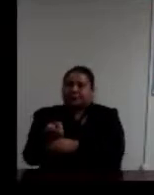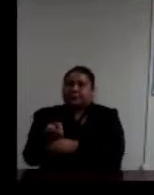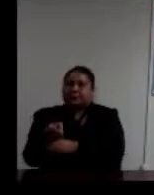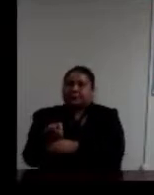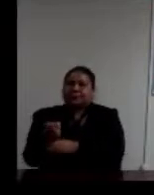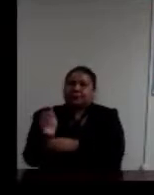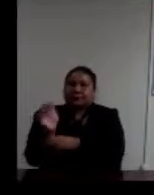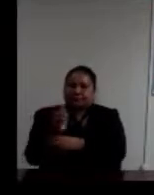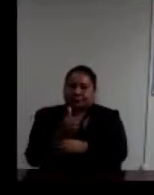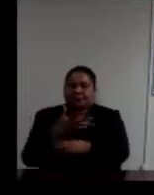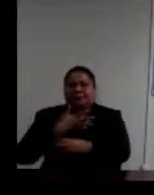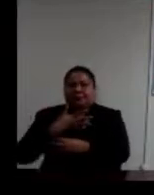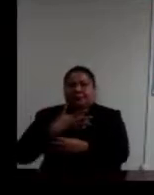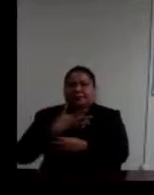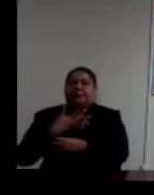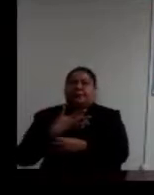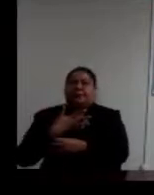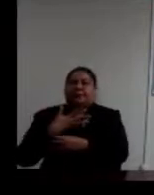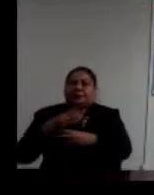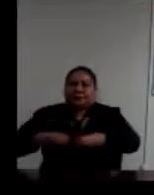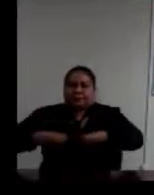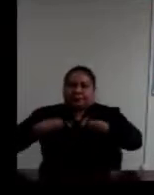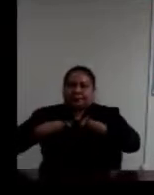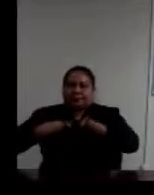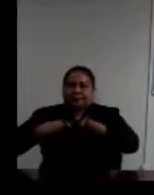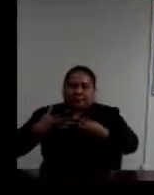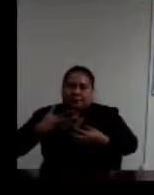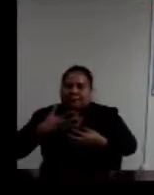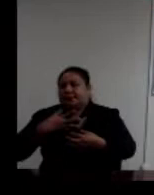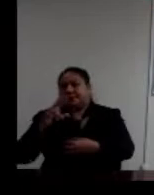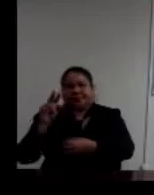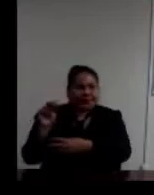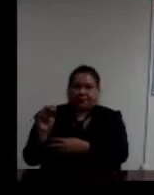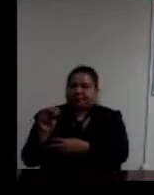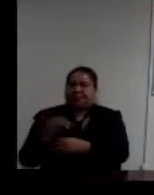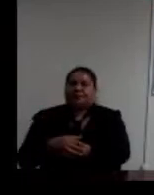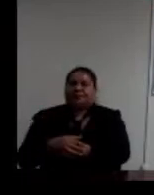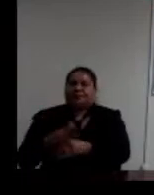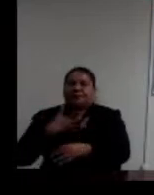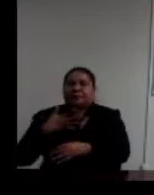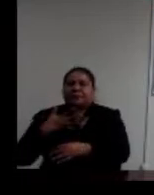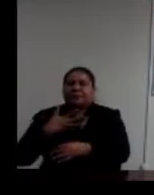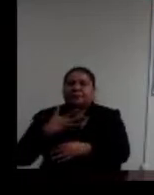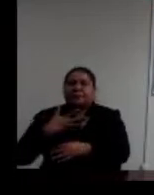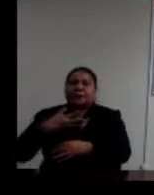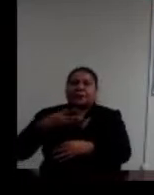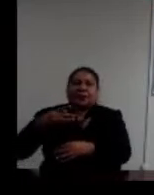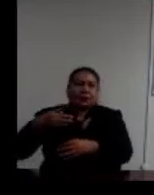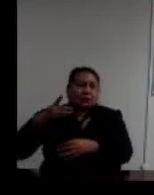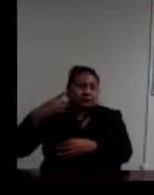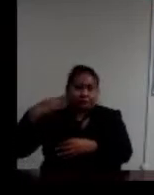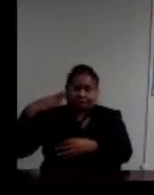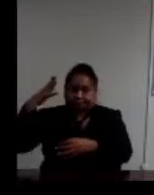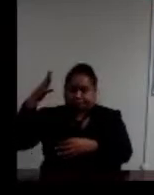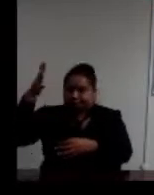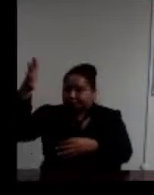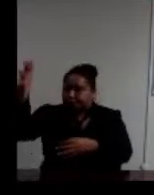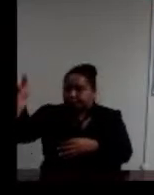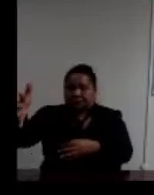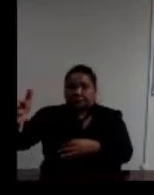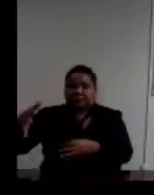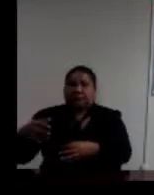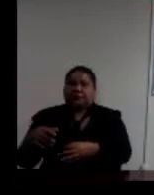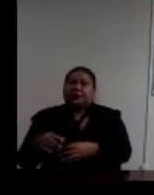que lo tenga, en alguna parte de la vida va a remitir. No, lo va a tener durante toda la vida, simplemente que